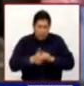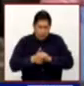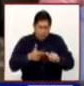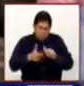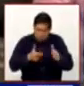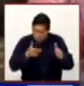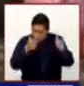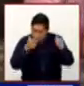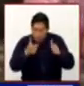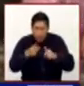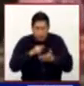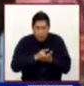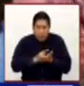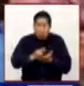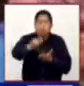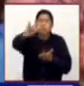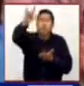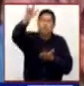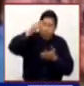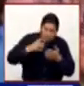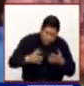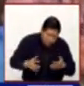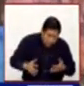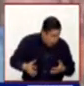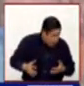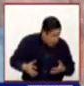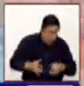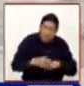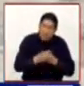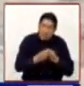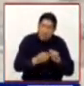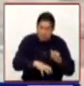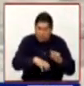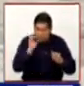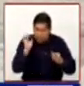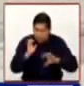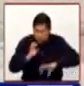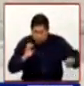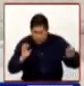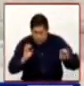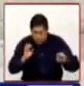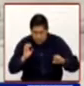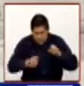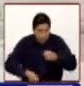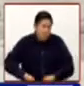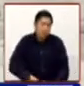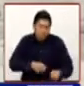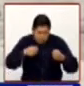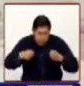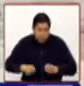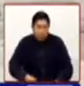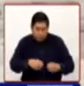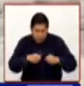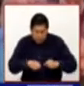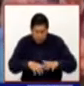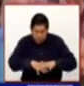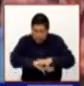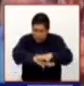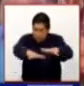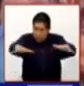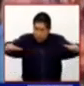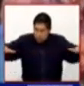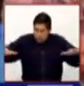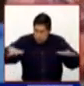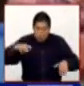diversos calibres, una pista clandestina y tierra removida, por lo que se procede a su excavación encontrando una carpa